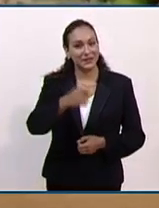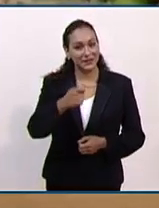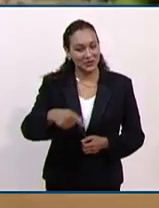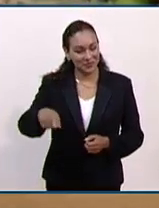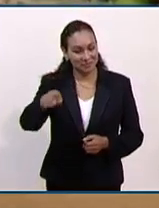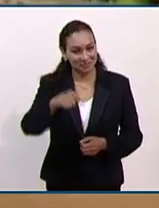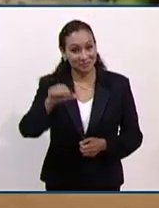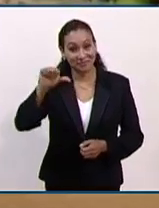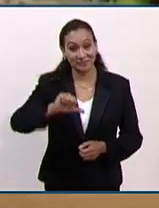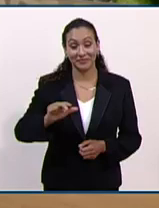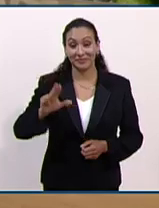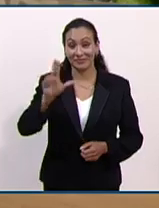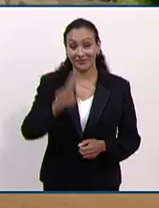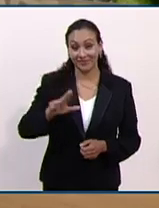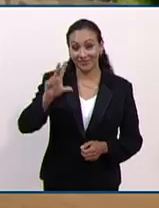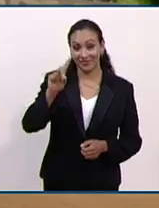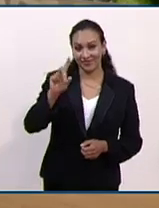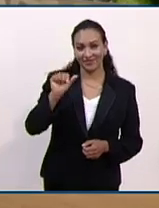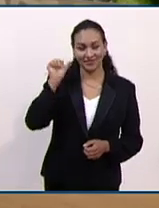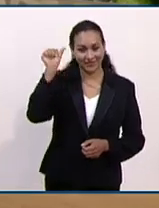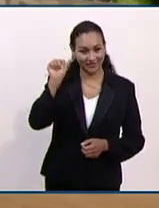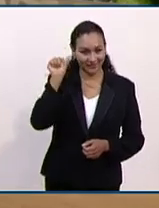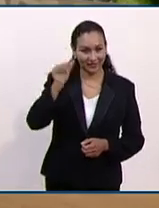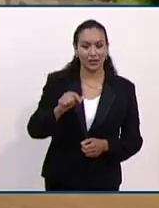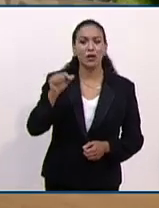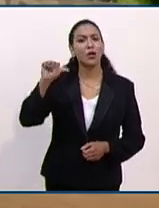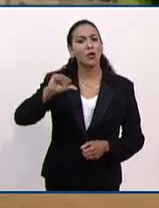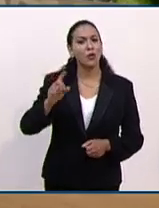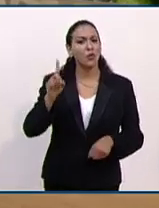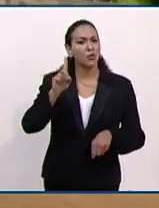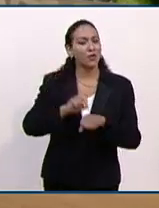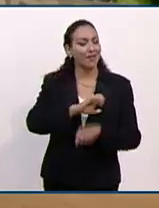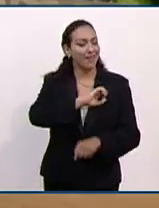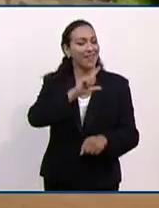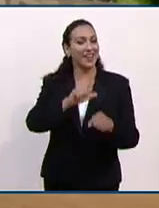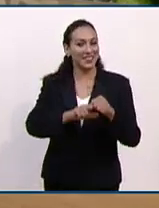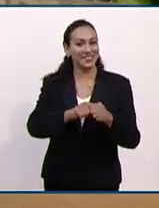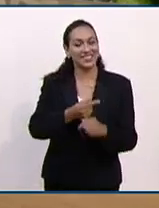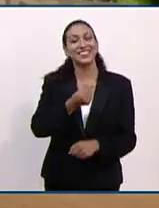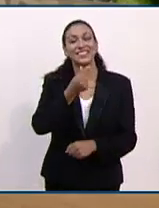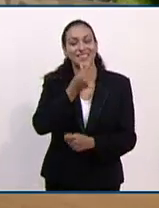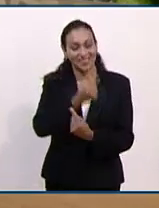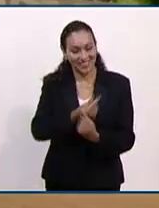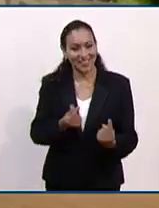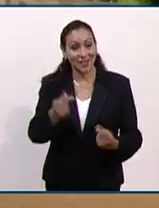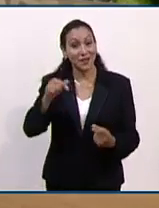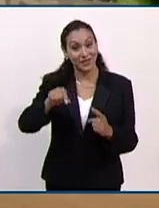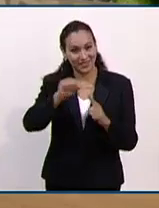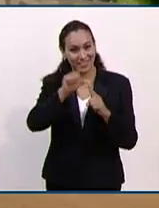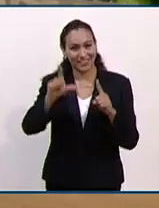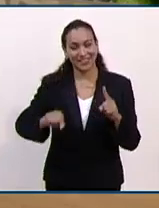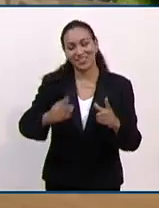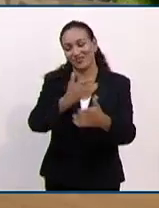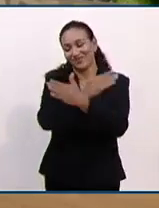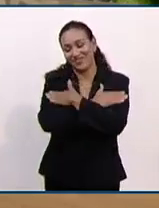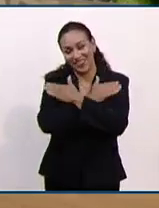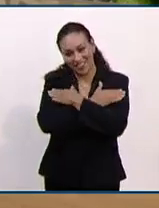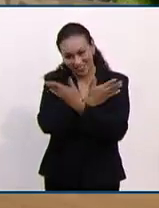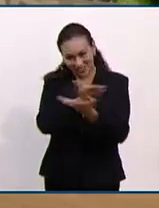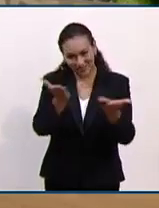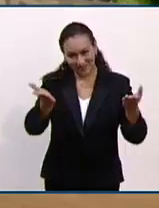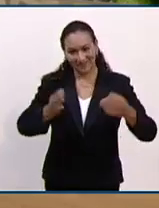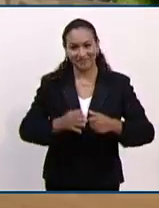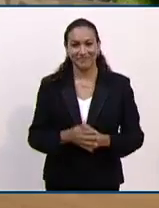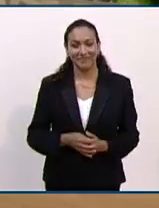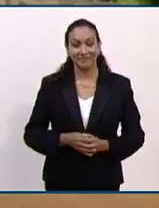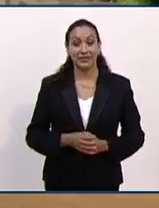este martes 30 de abril, un día muy especial para las niñas y niños de nuestro país. Un abrazo grande para todos ellos.